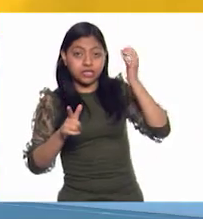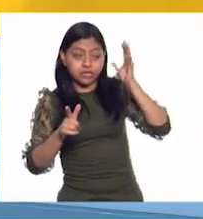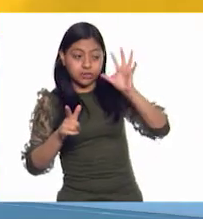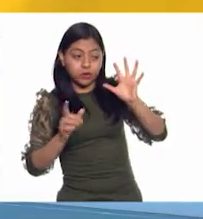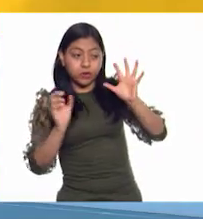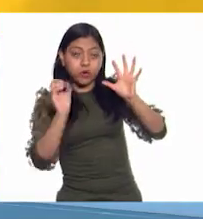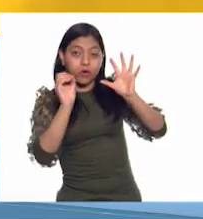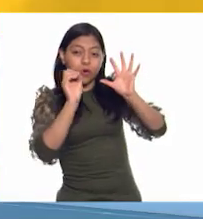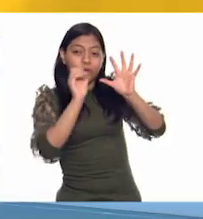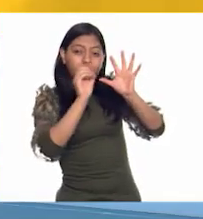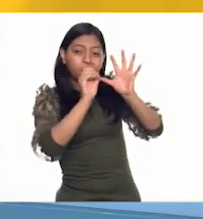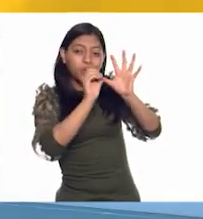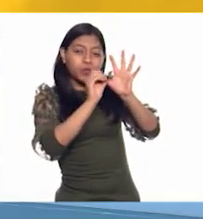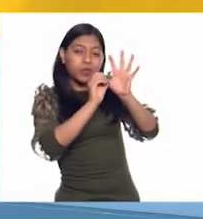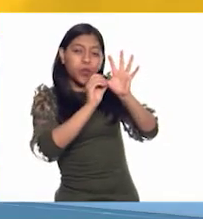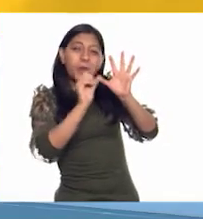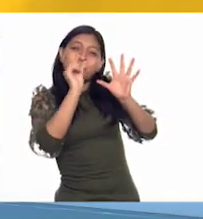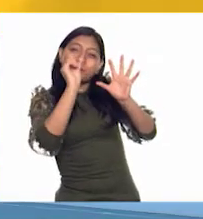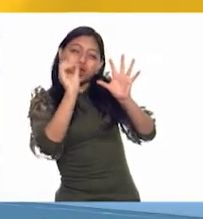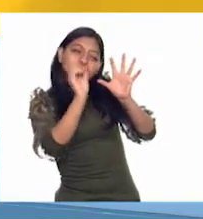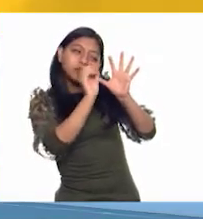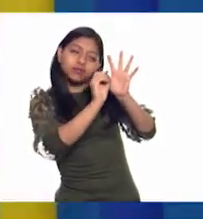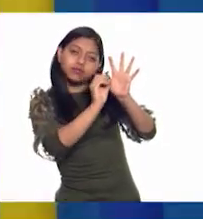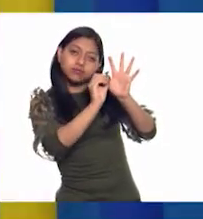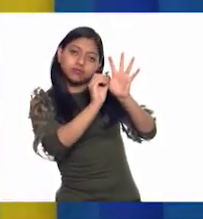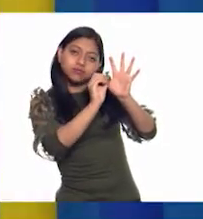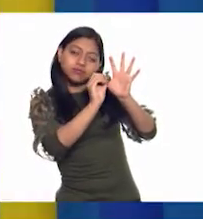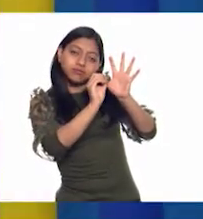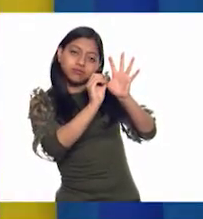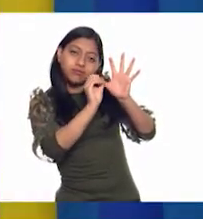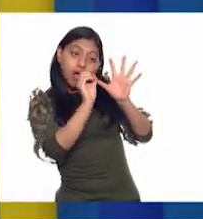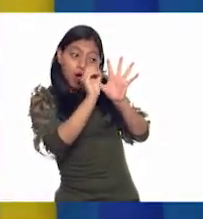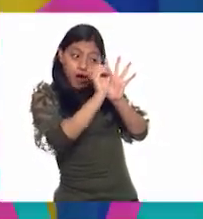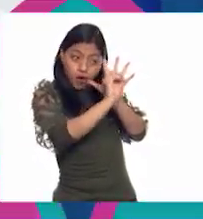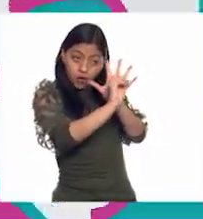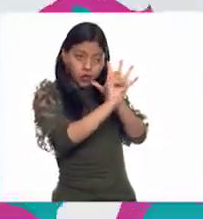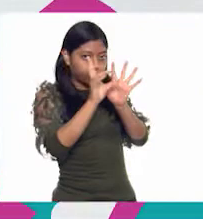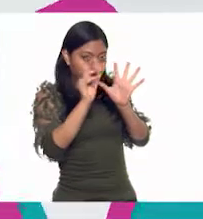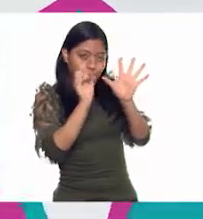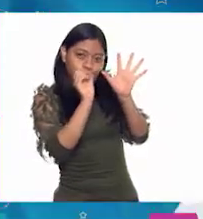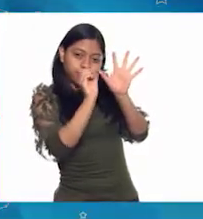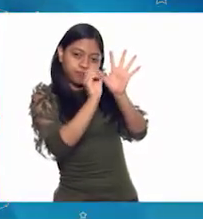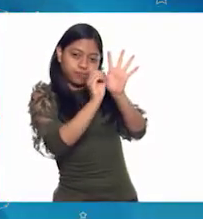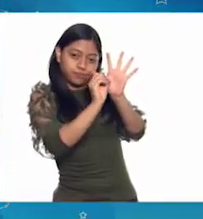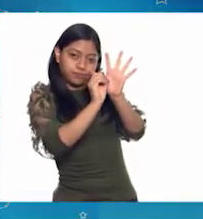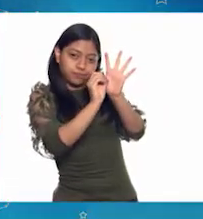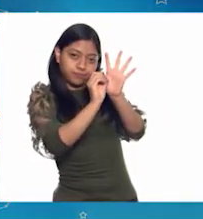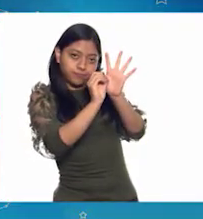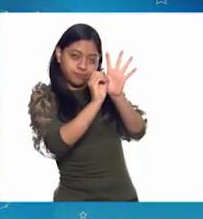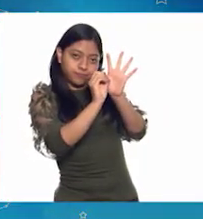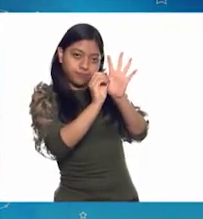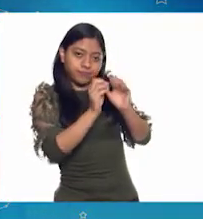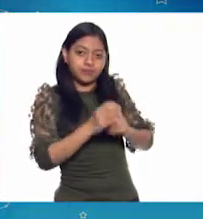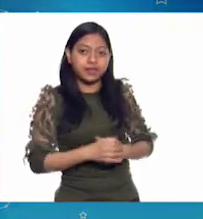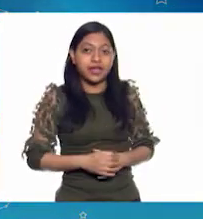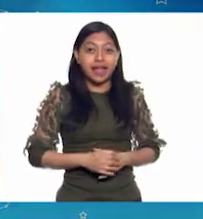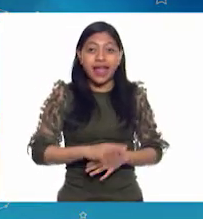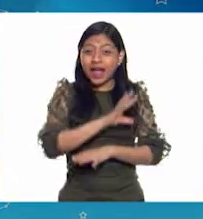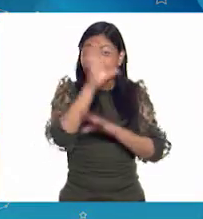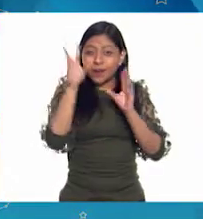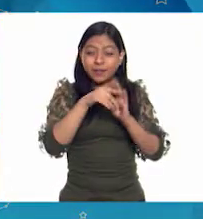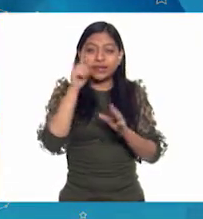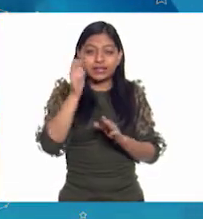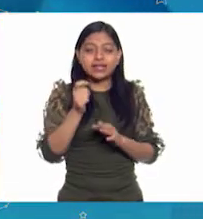camino llega a tapar solo una parte del sol. Así es, solo una parte, mientras que el eclipse total de sol